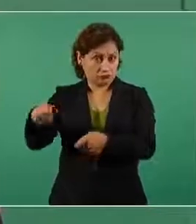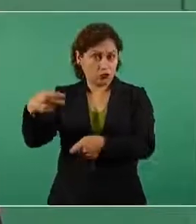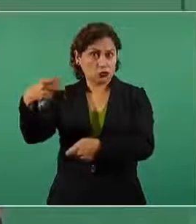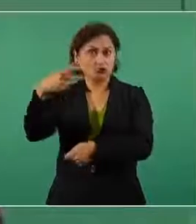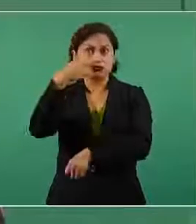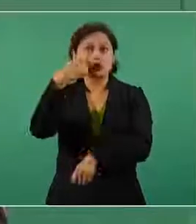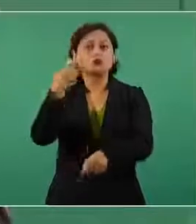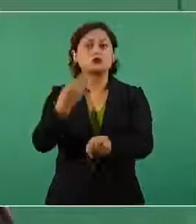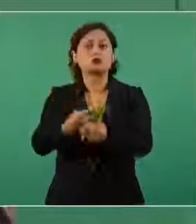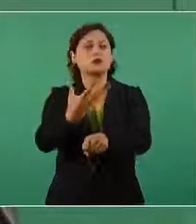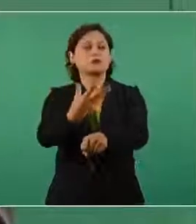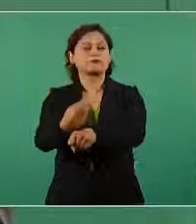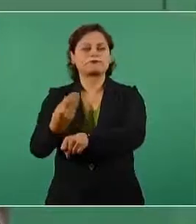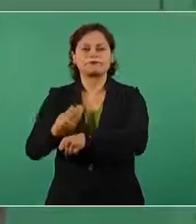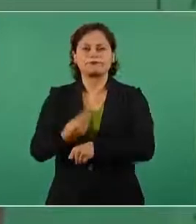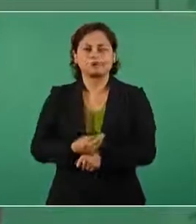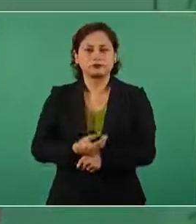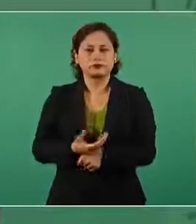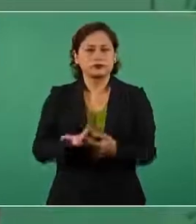Y sin